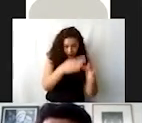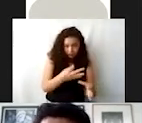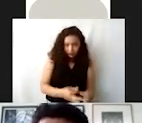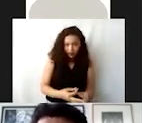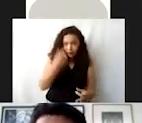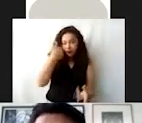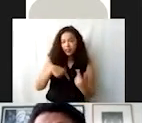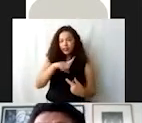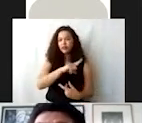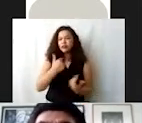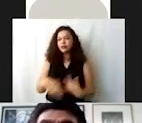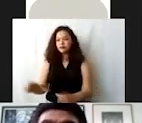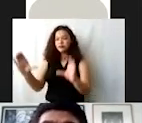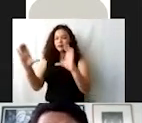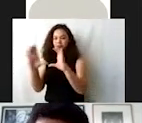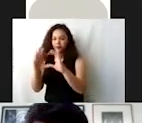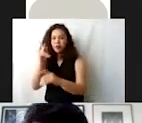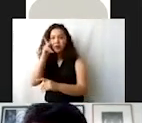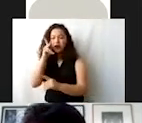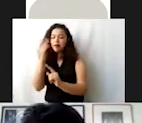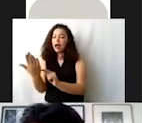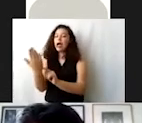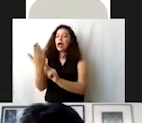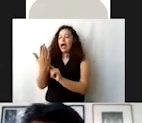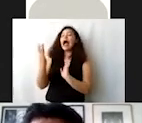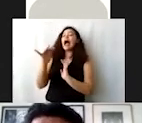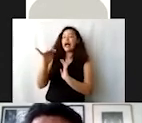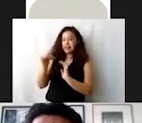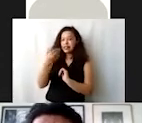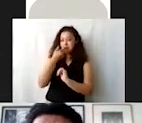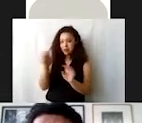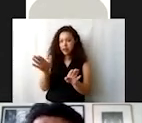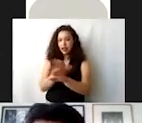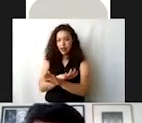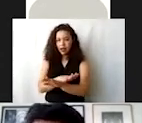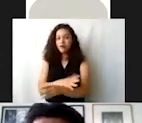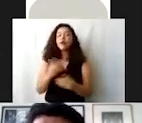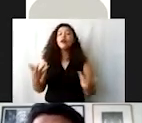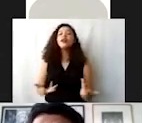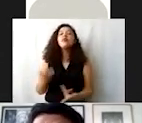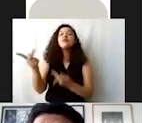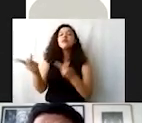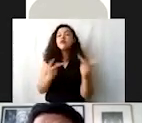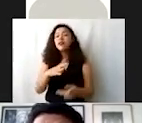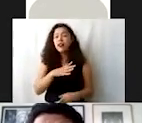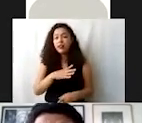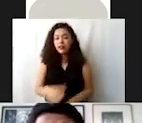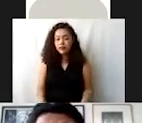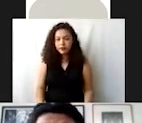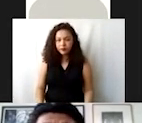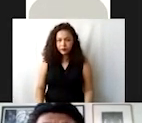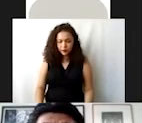concluido, ¿sí? ¿Tenemos alguna pregunta? Bueno, vamos a